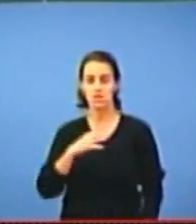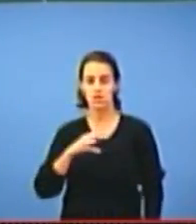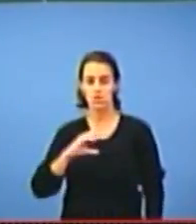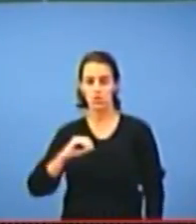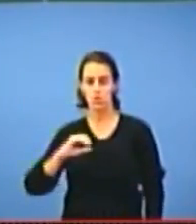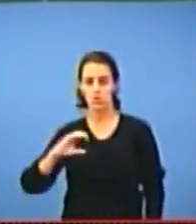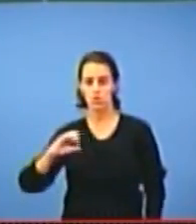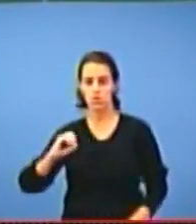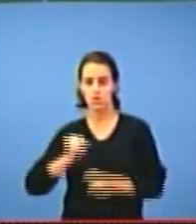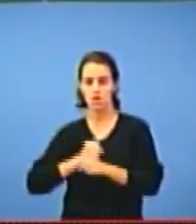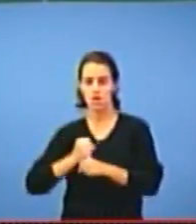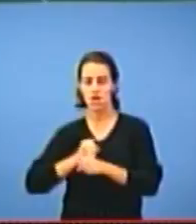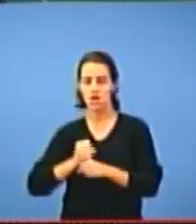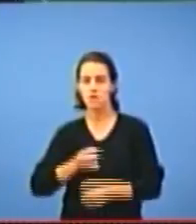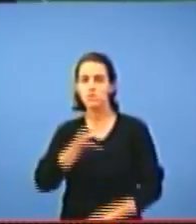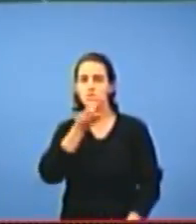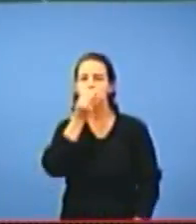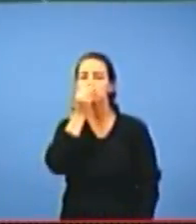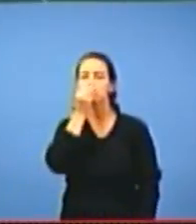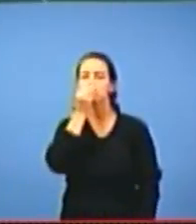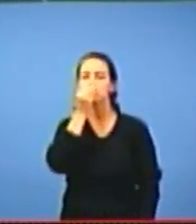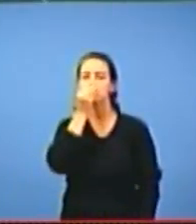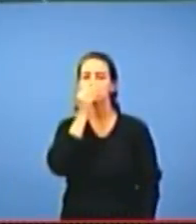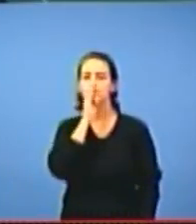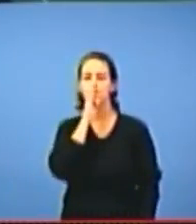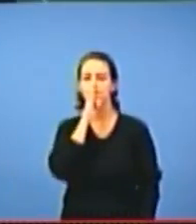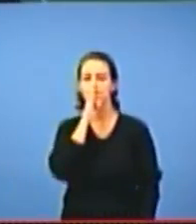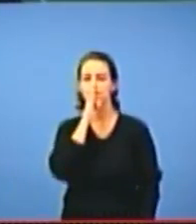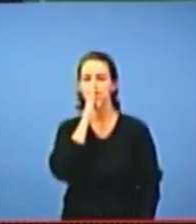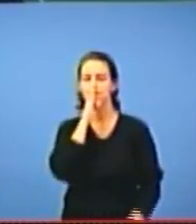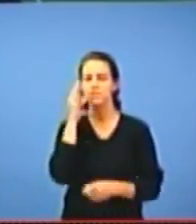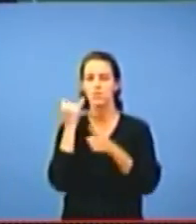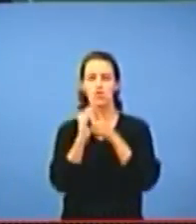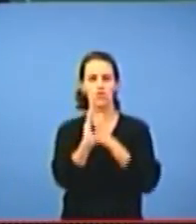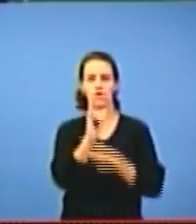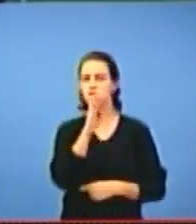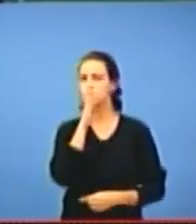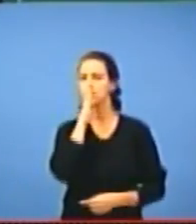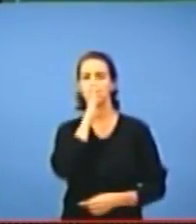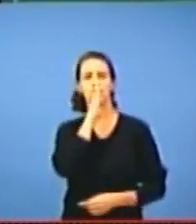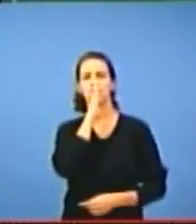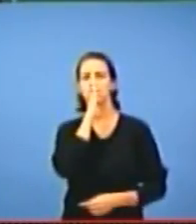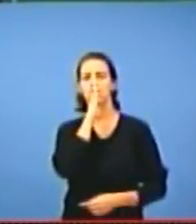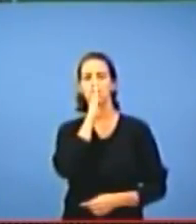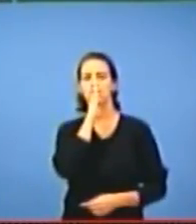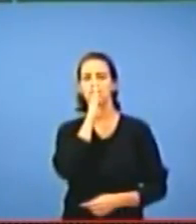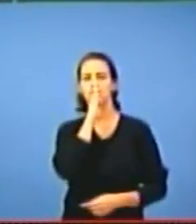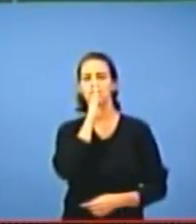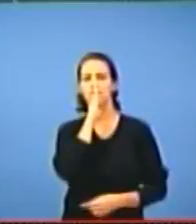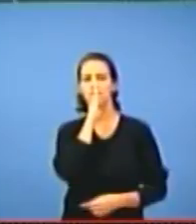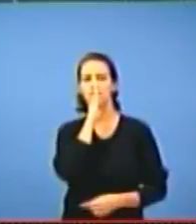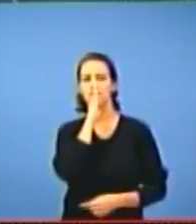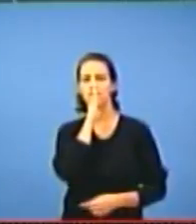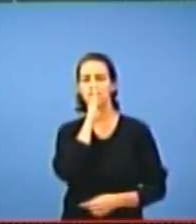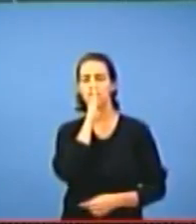hablar? 400 años, dice el Señor. Cuando Jesús vino y nació aquí, Israel